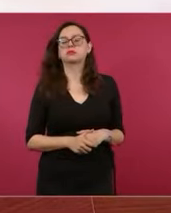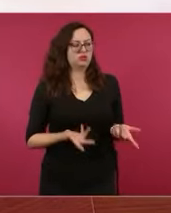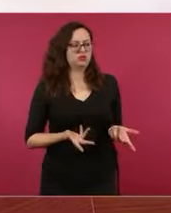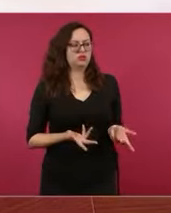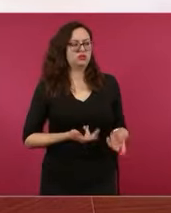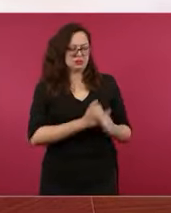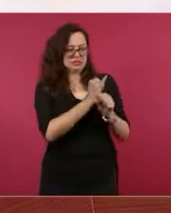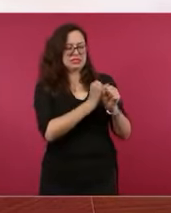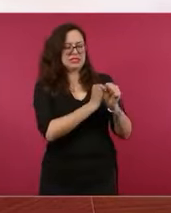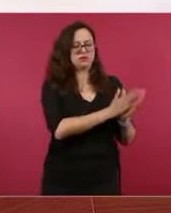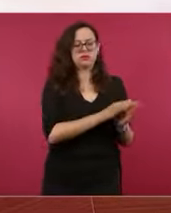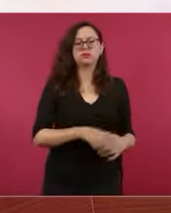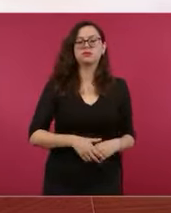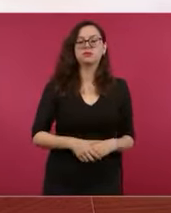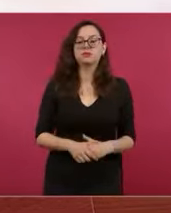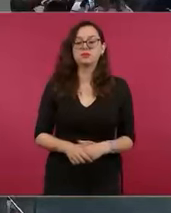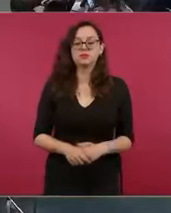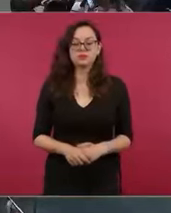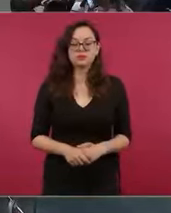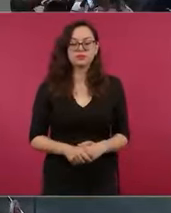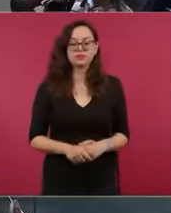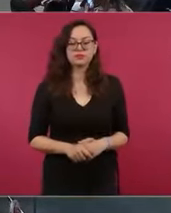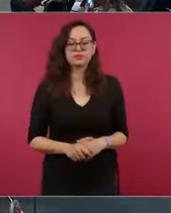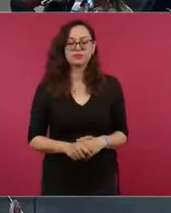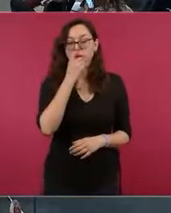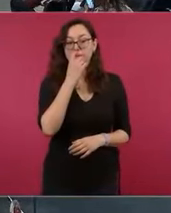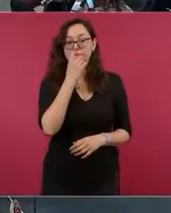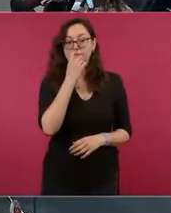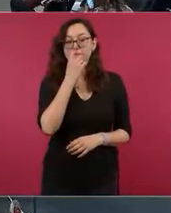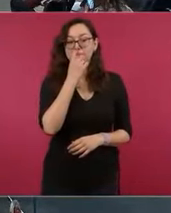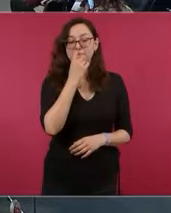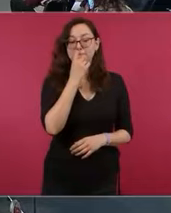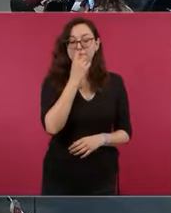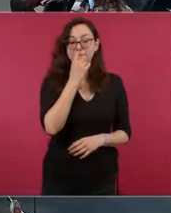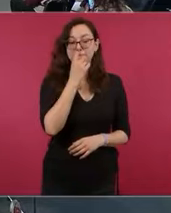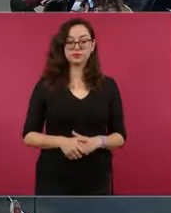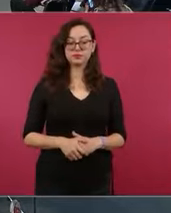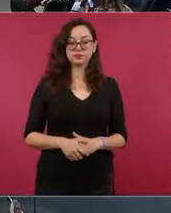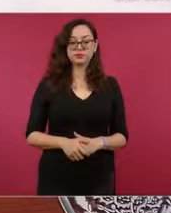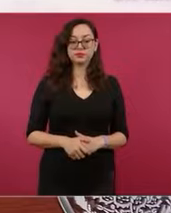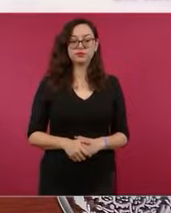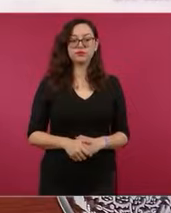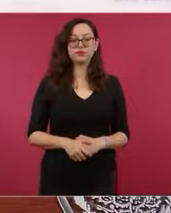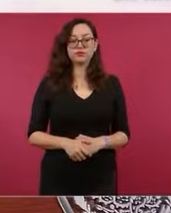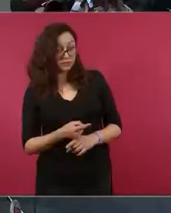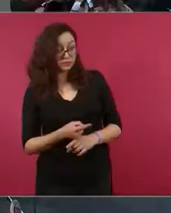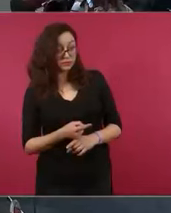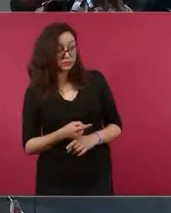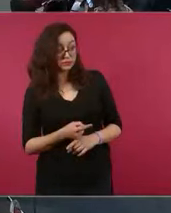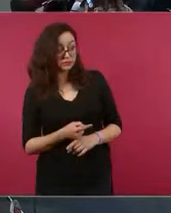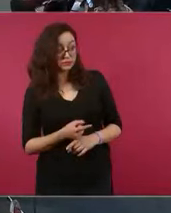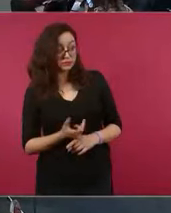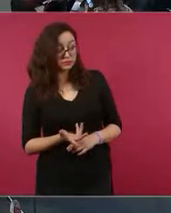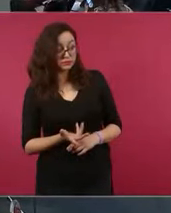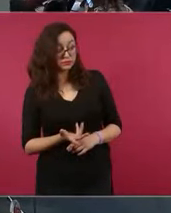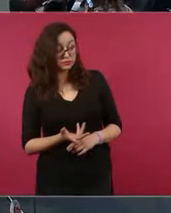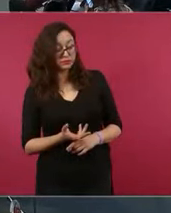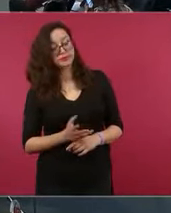suicidio. Pero miren con qué, sí, con